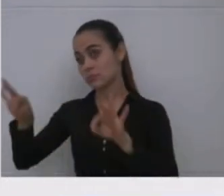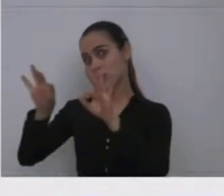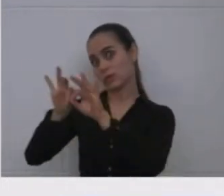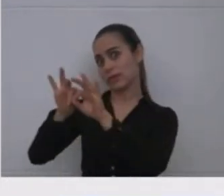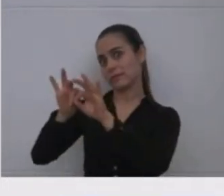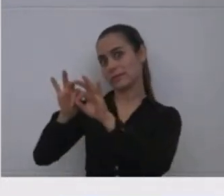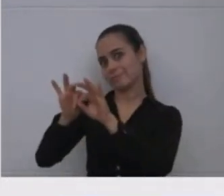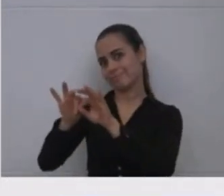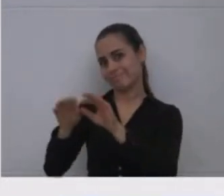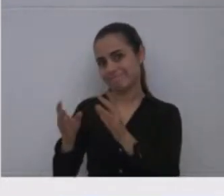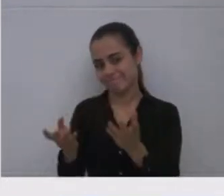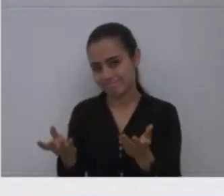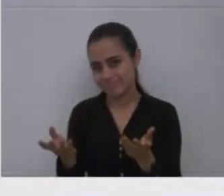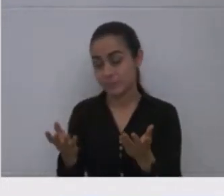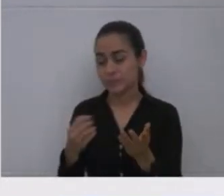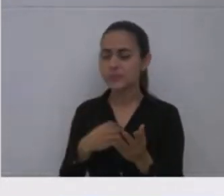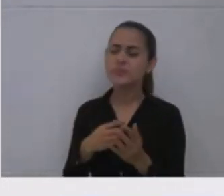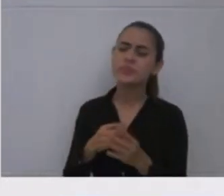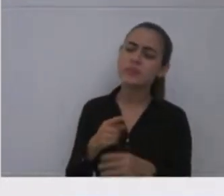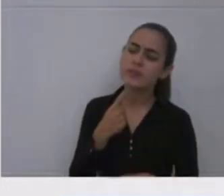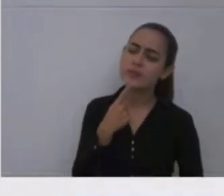Y yo les quiero decir una cosa,